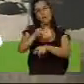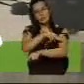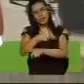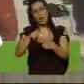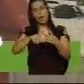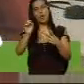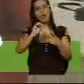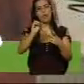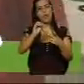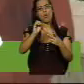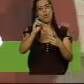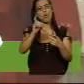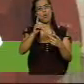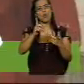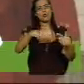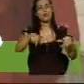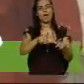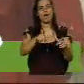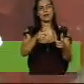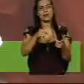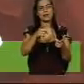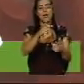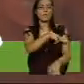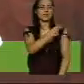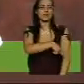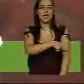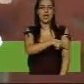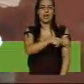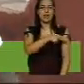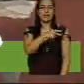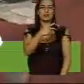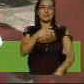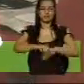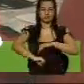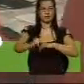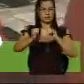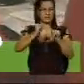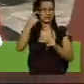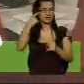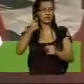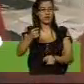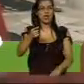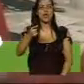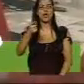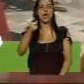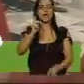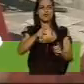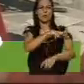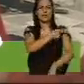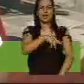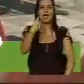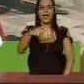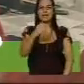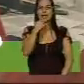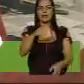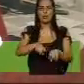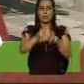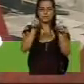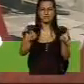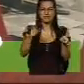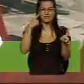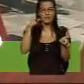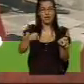los materno-infantiles, los centros en los hospitales, las maternidades, en los hospitales donde haya servicios de